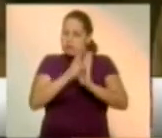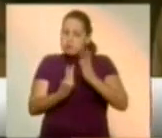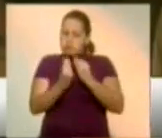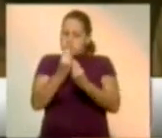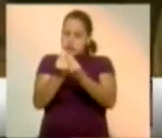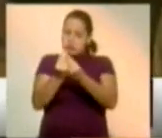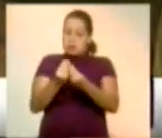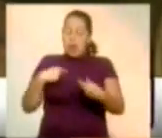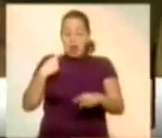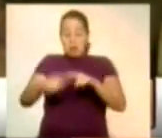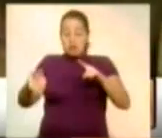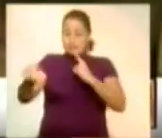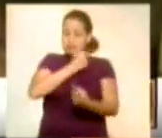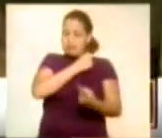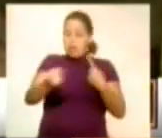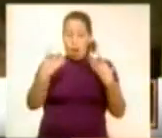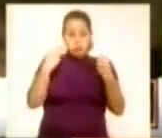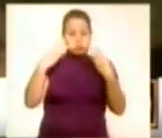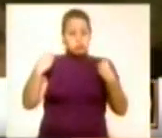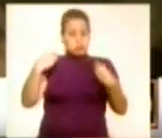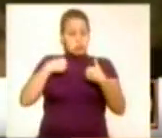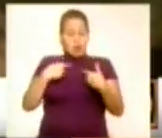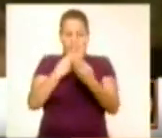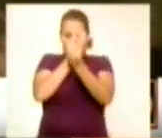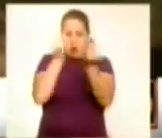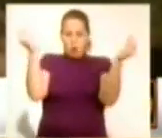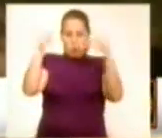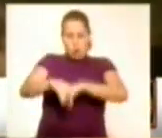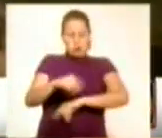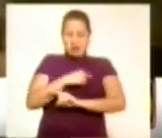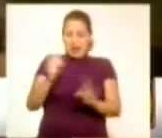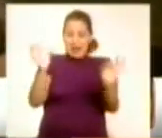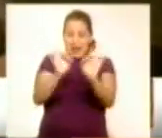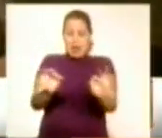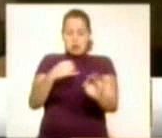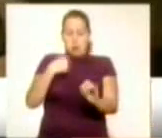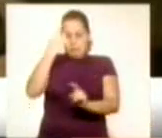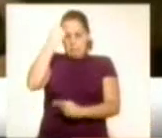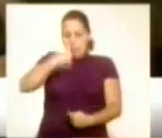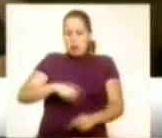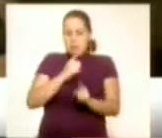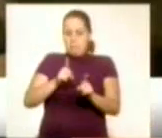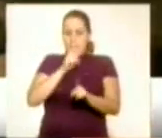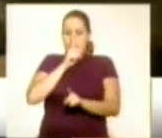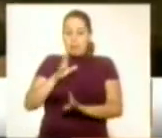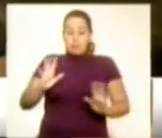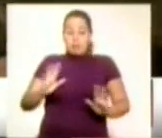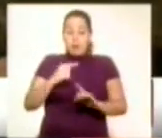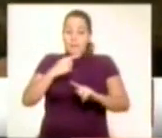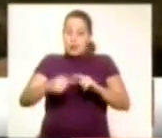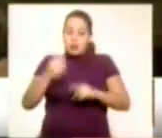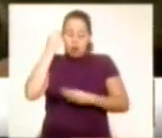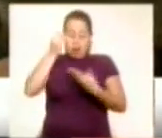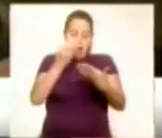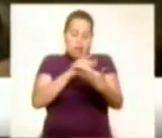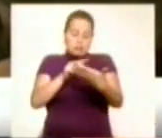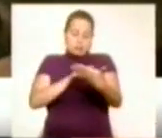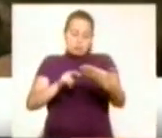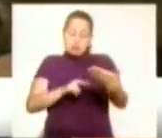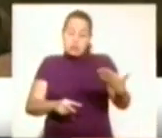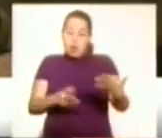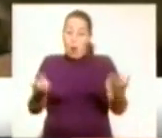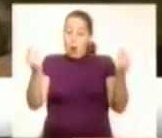ese atropello. Yo no estoy de acuerdo ni con una parte ni con la otra, yo soy imparcial, pero ella tiene que dejarme que yo estudie